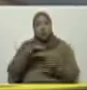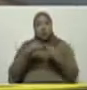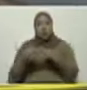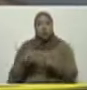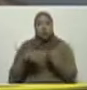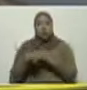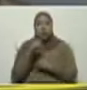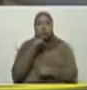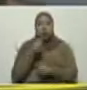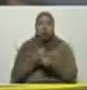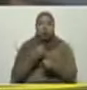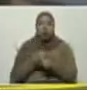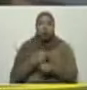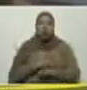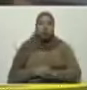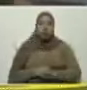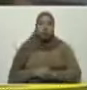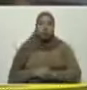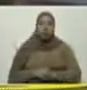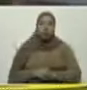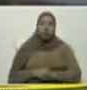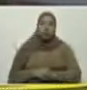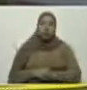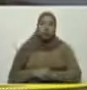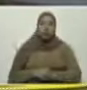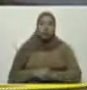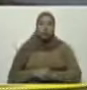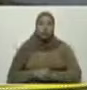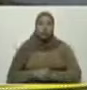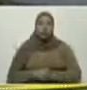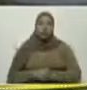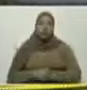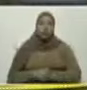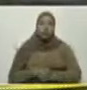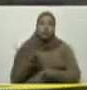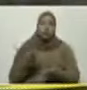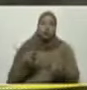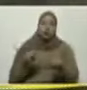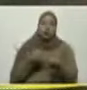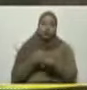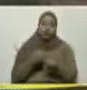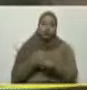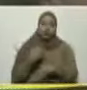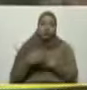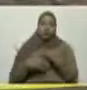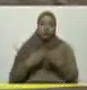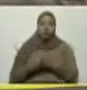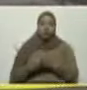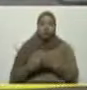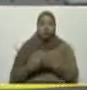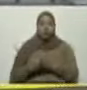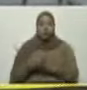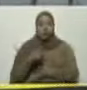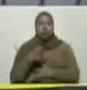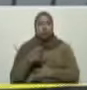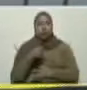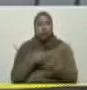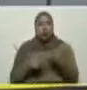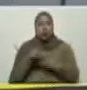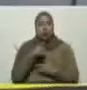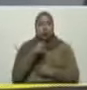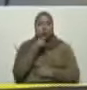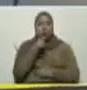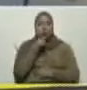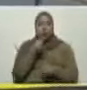guayos y aumentar la capacidad con las sanciones licenciada Marisol